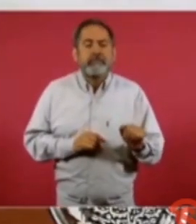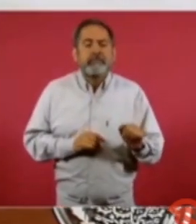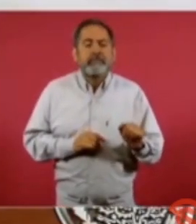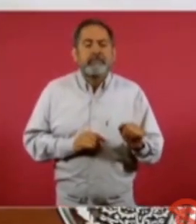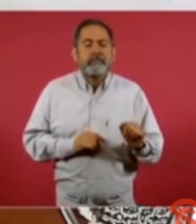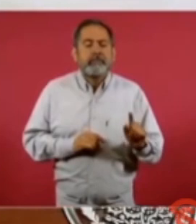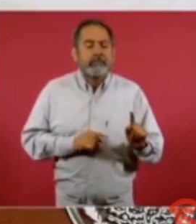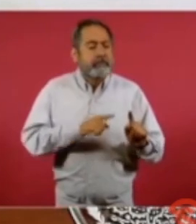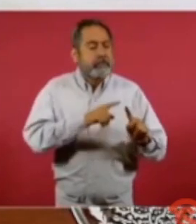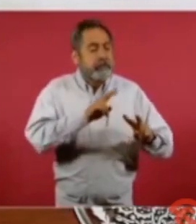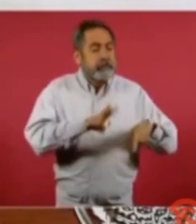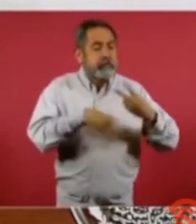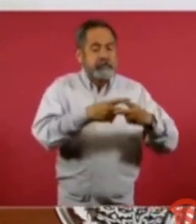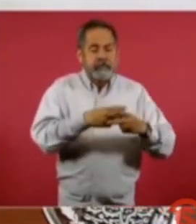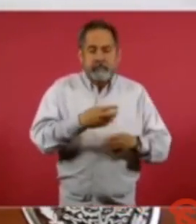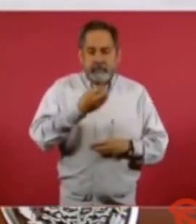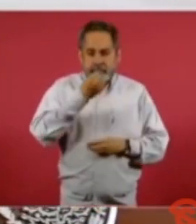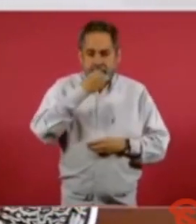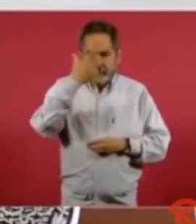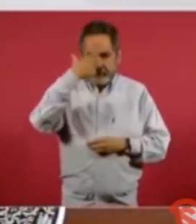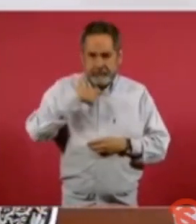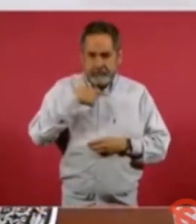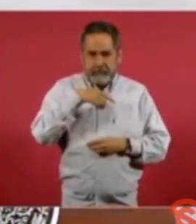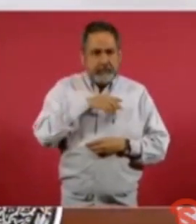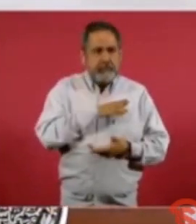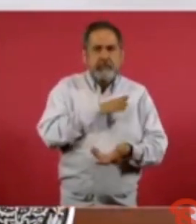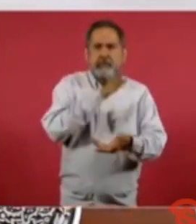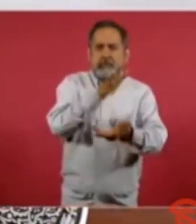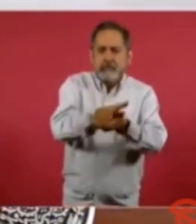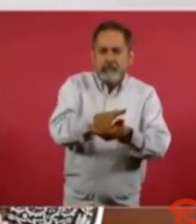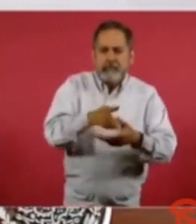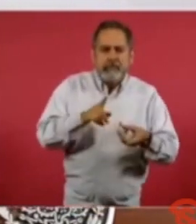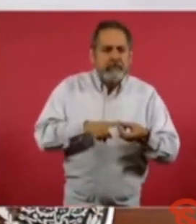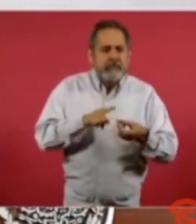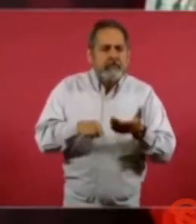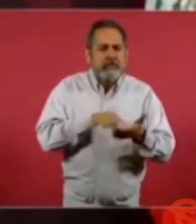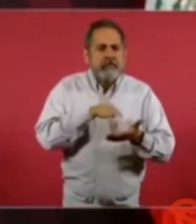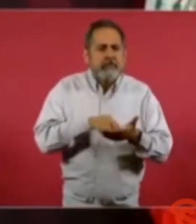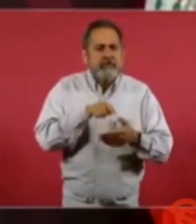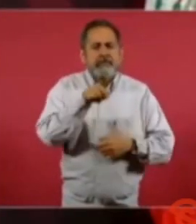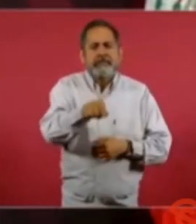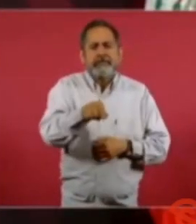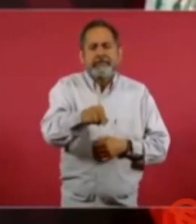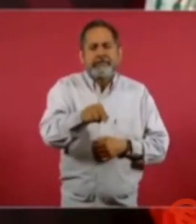a una cena a la casa de